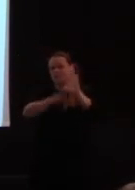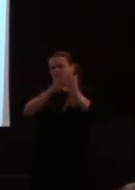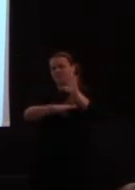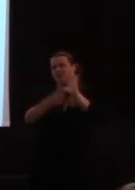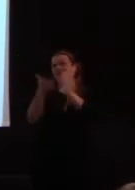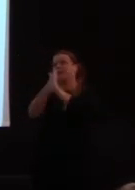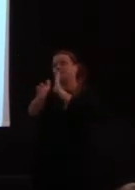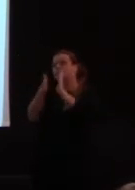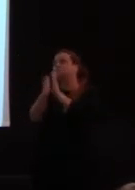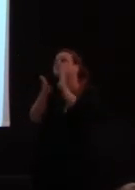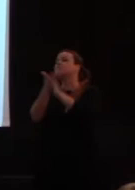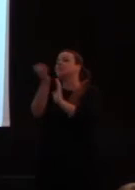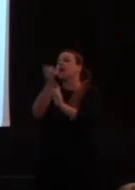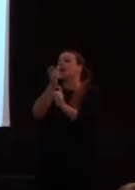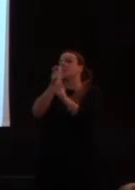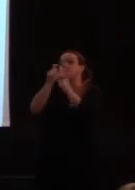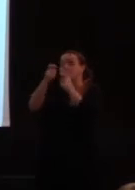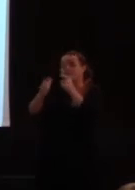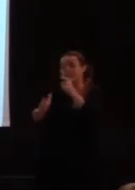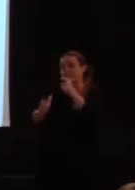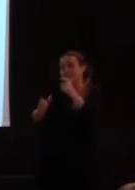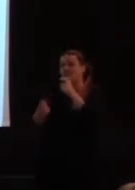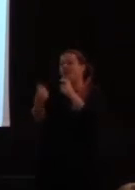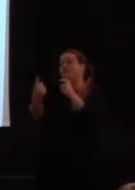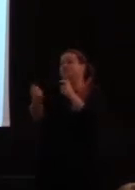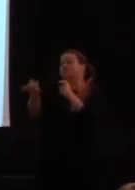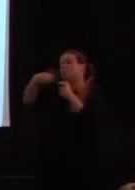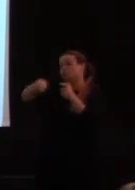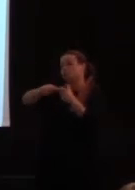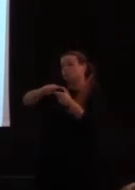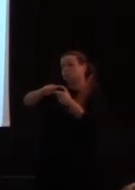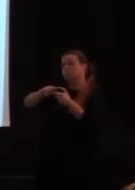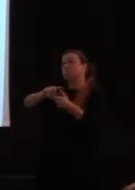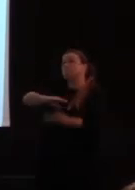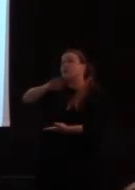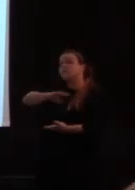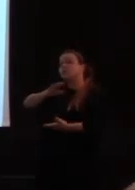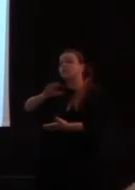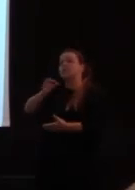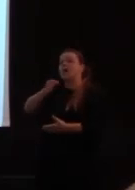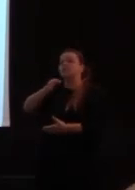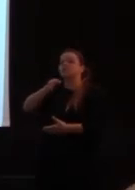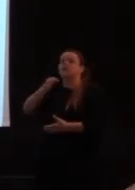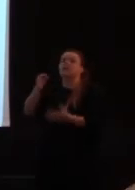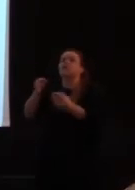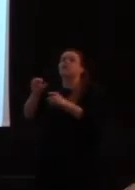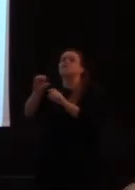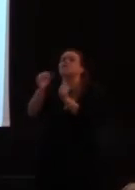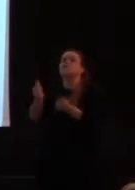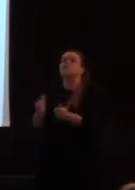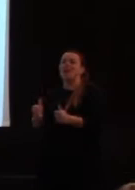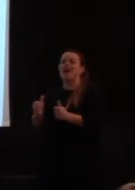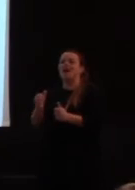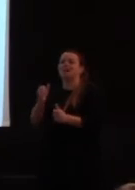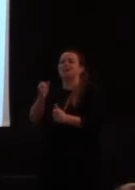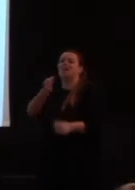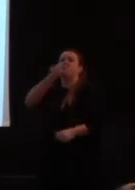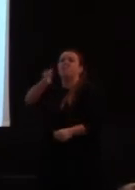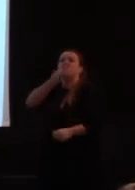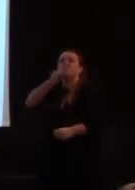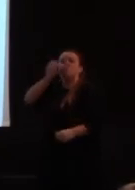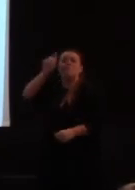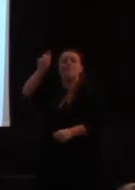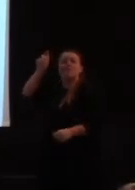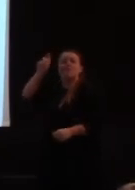hay algunos términos que forman parte de nuestra competencia y del registro académico que para los alumnos son términos que para